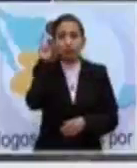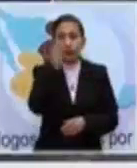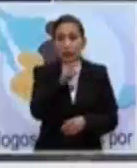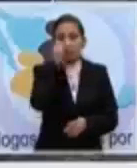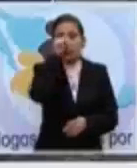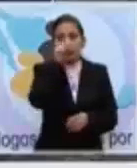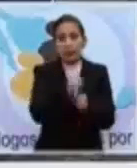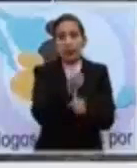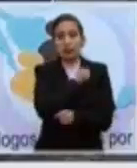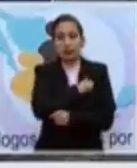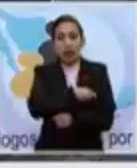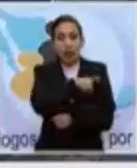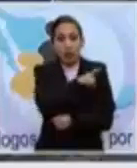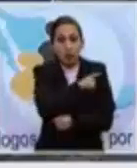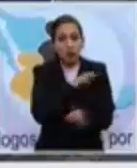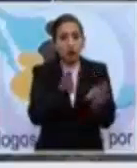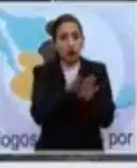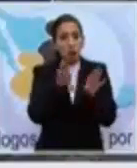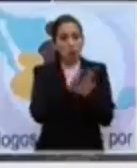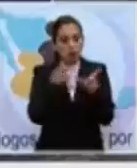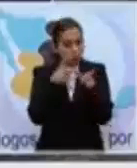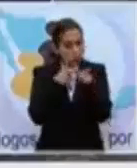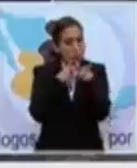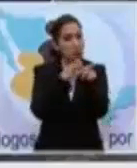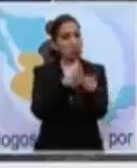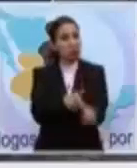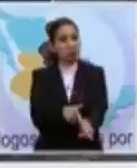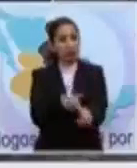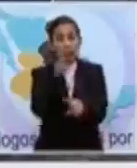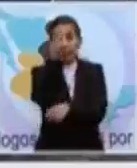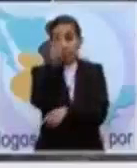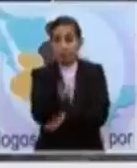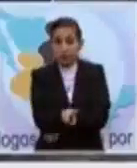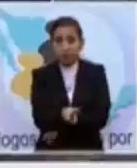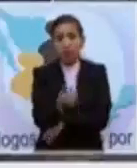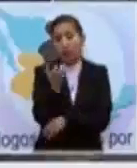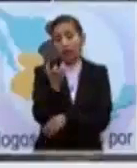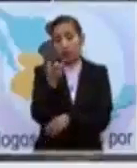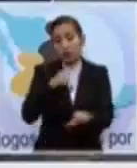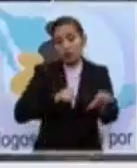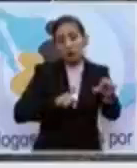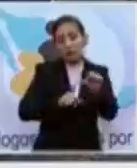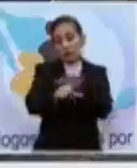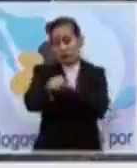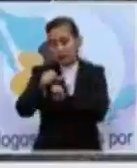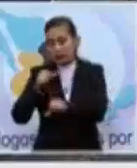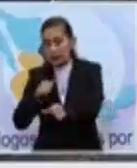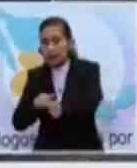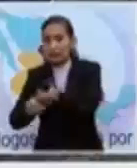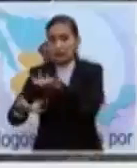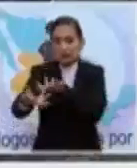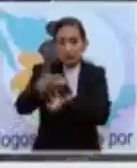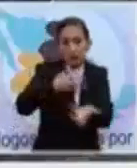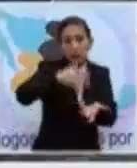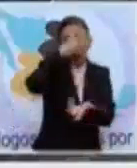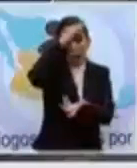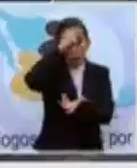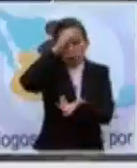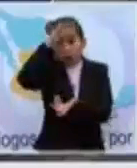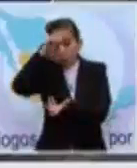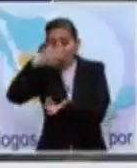la Secretaría de Salud es una secretaría de continuidad. La verdad es que estos intercambios y estos